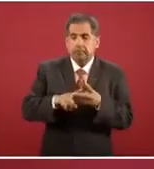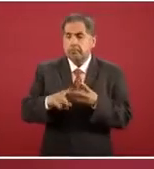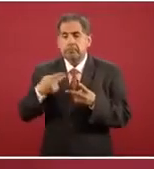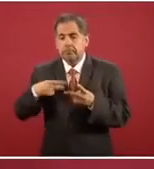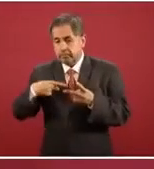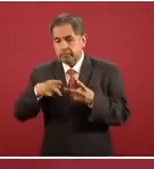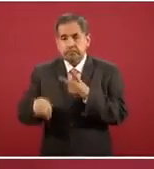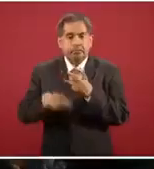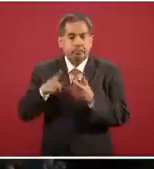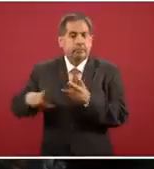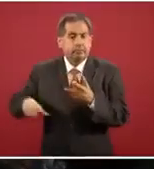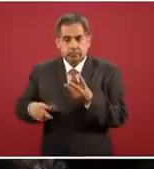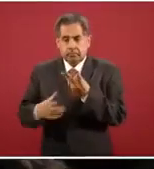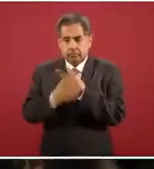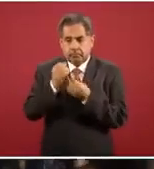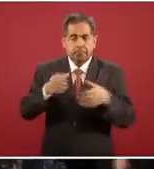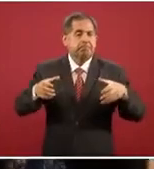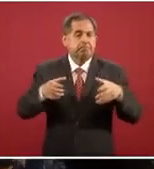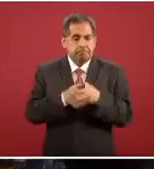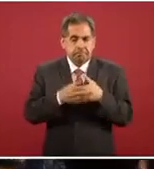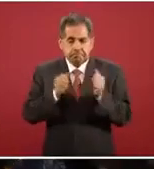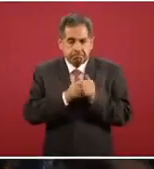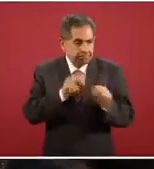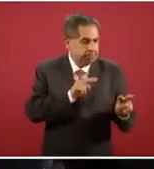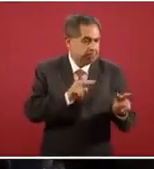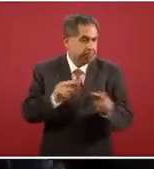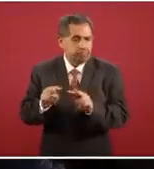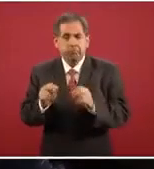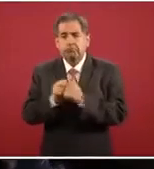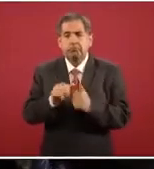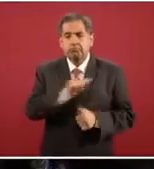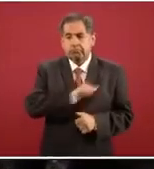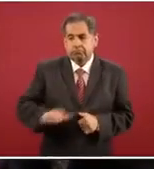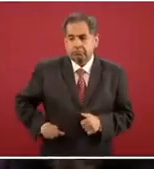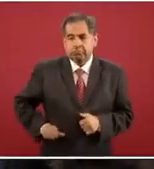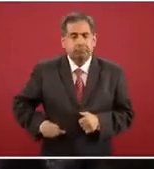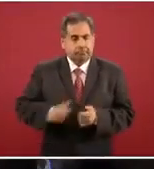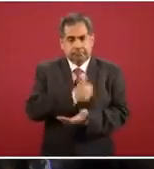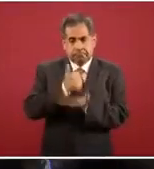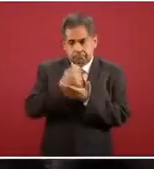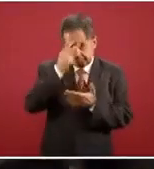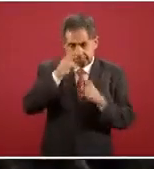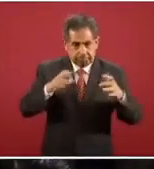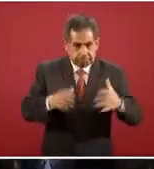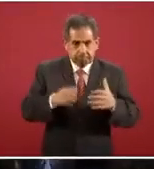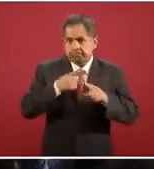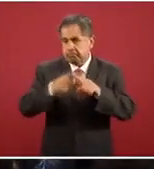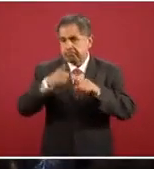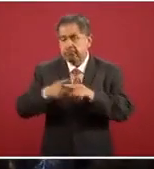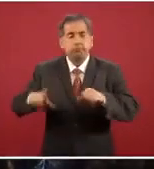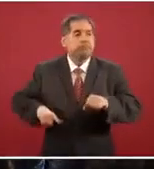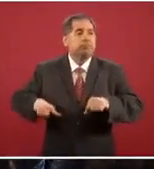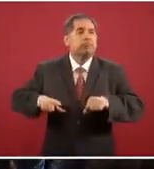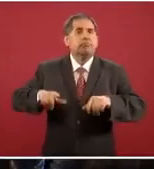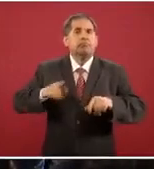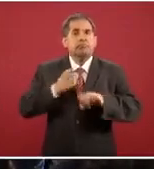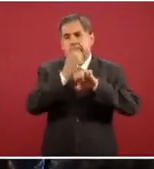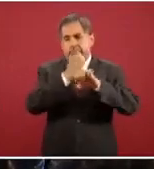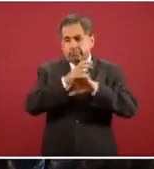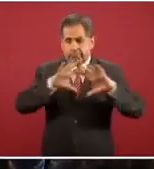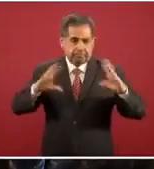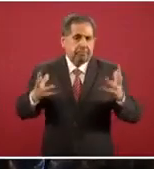en coordinación con todos los alcaldes de nuestro país y con todos los gobiernos estatales